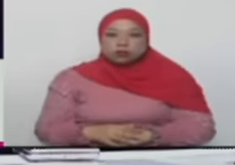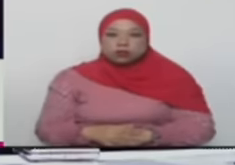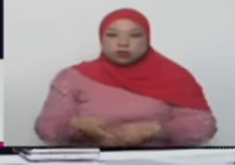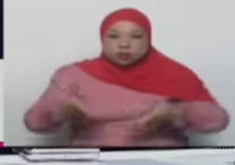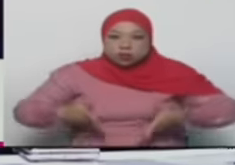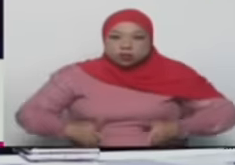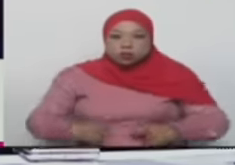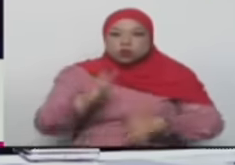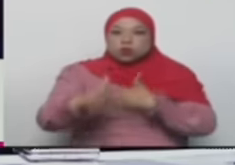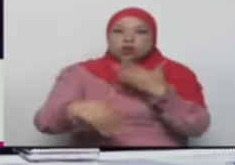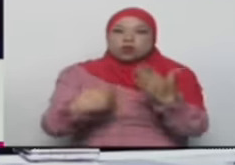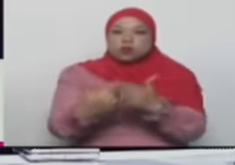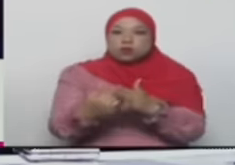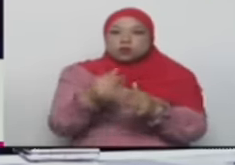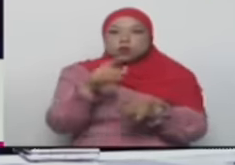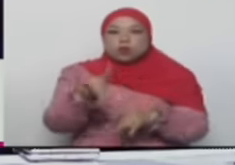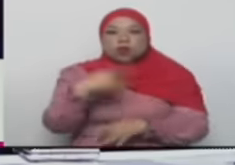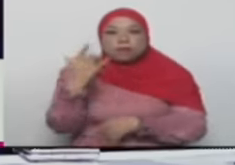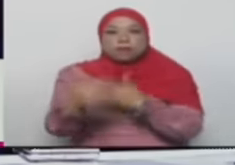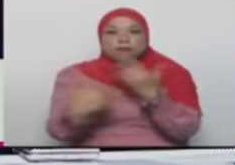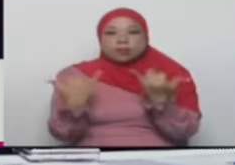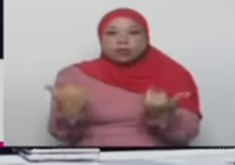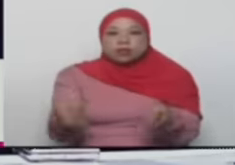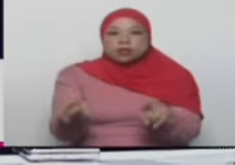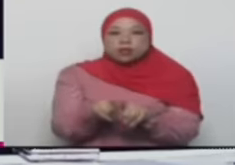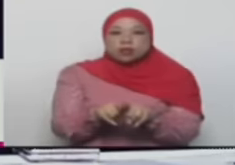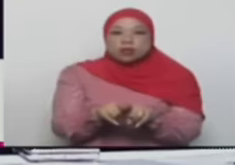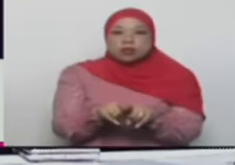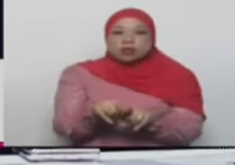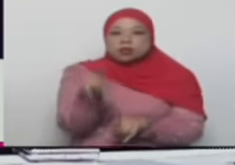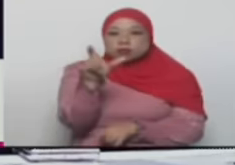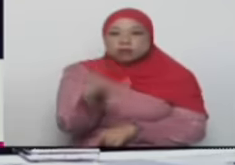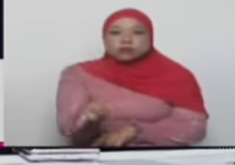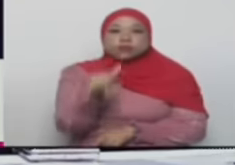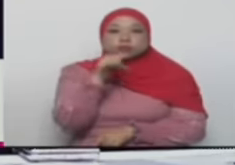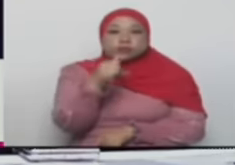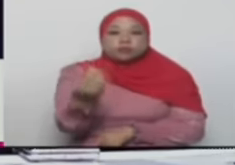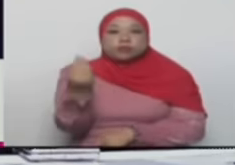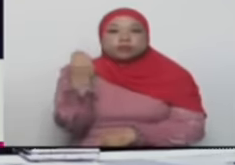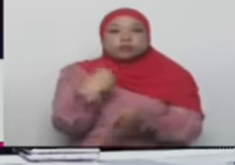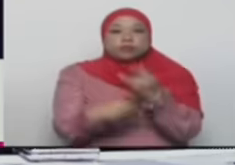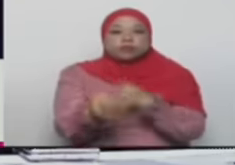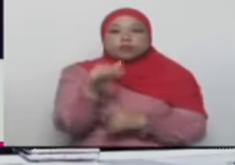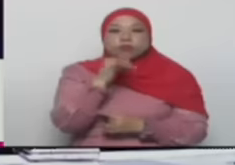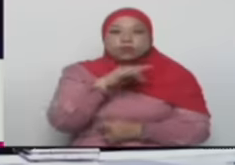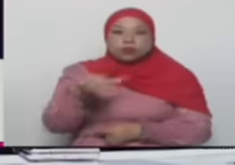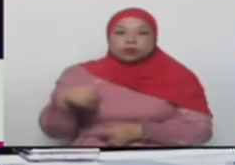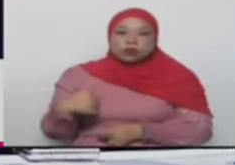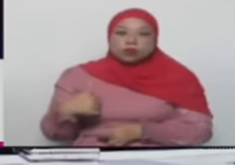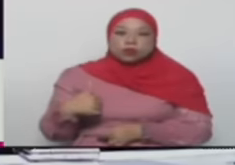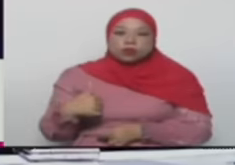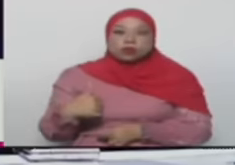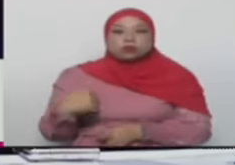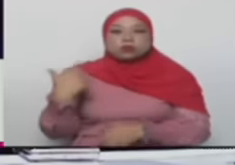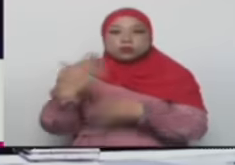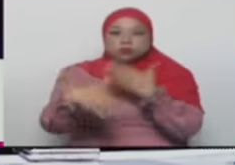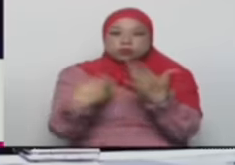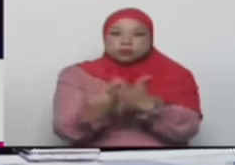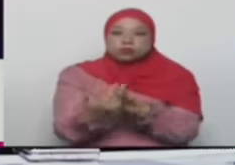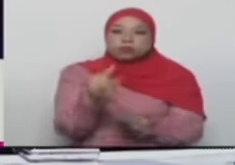Nació el nazismo, el fascismo, y le entregaron a Mussolini, a Hitler, a Franco, todo el